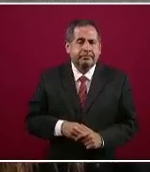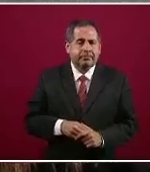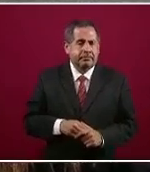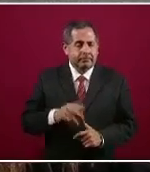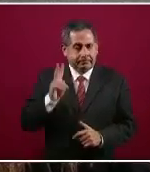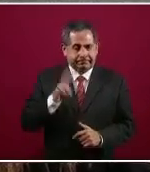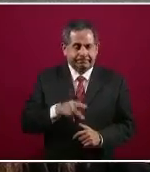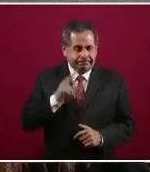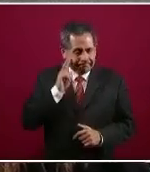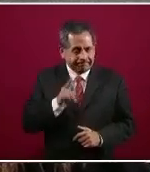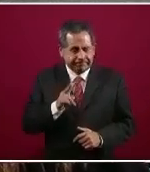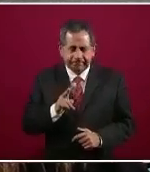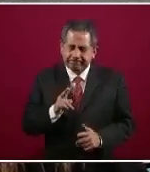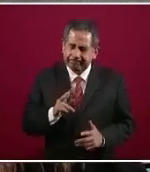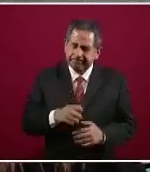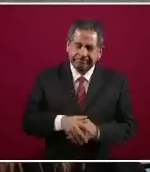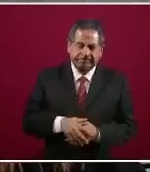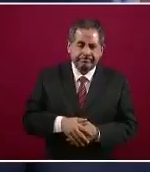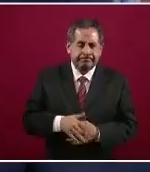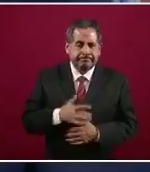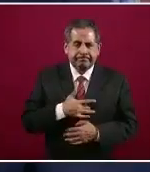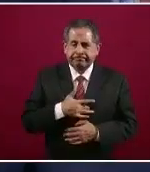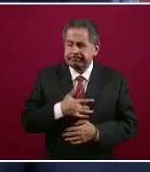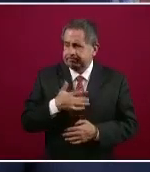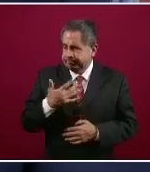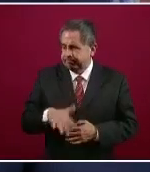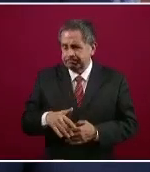duele mucho decir